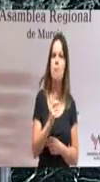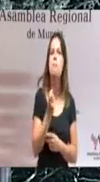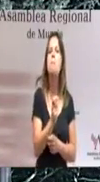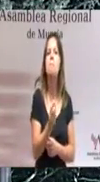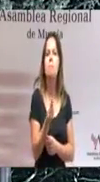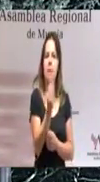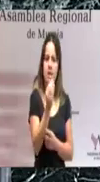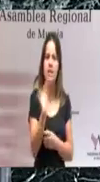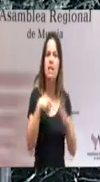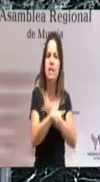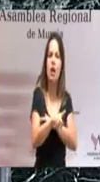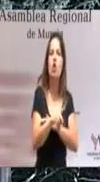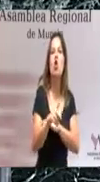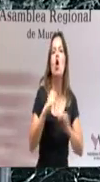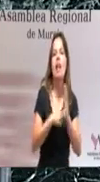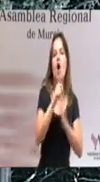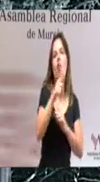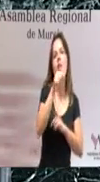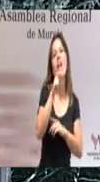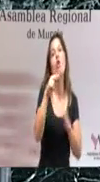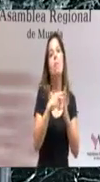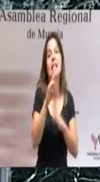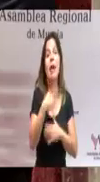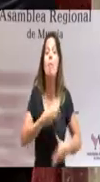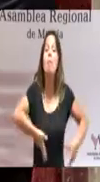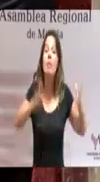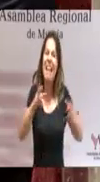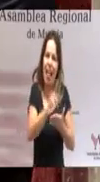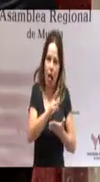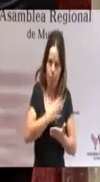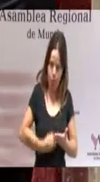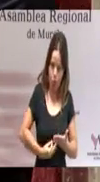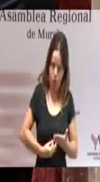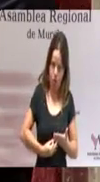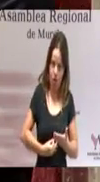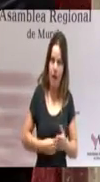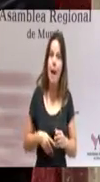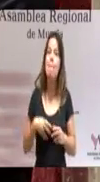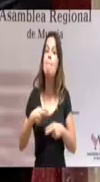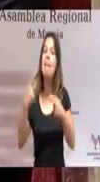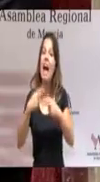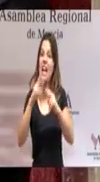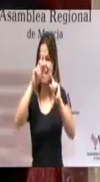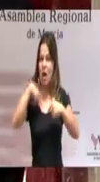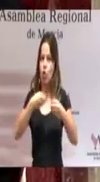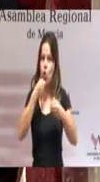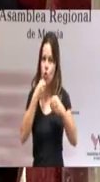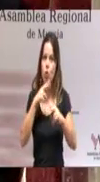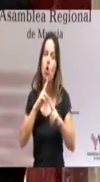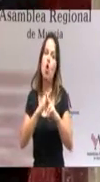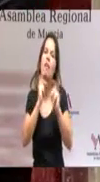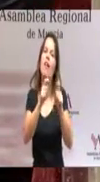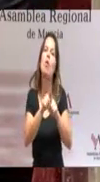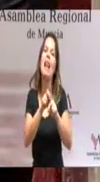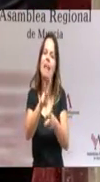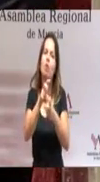ley 11/2015 que permite en la región de Murcia que no se apliquen los peajes de autoconsumo más conocidos como el impuesto del